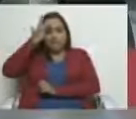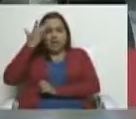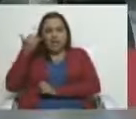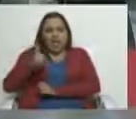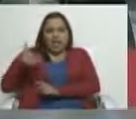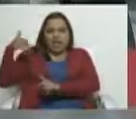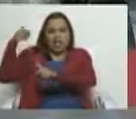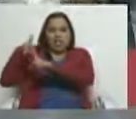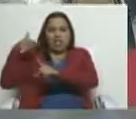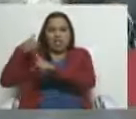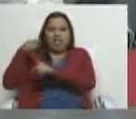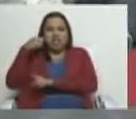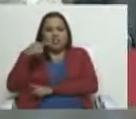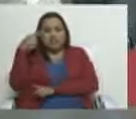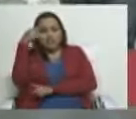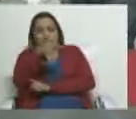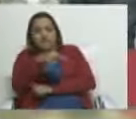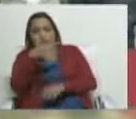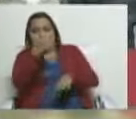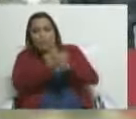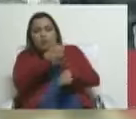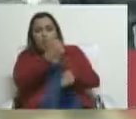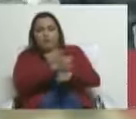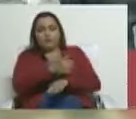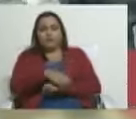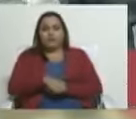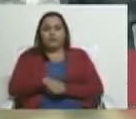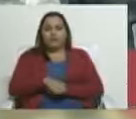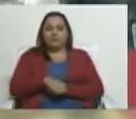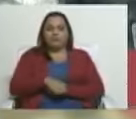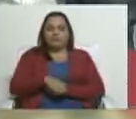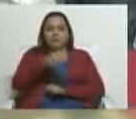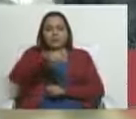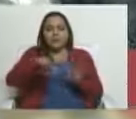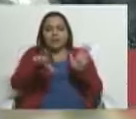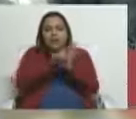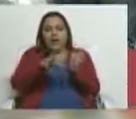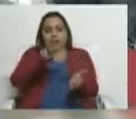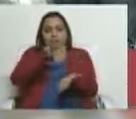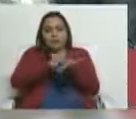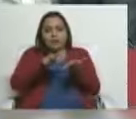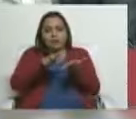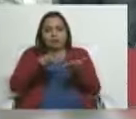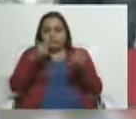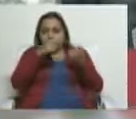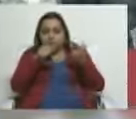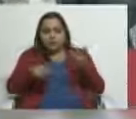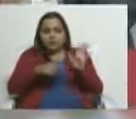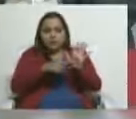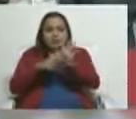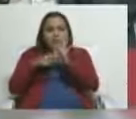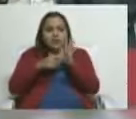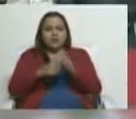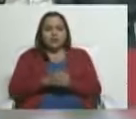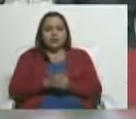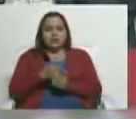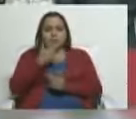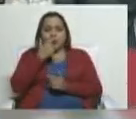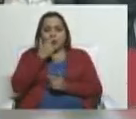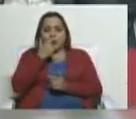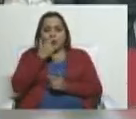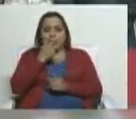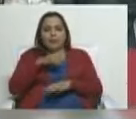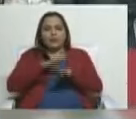y los culpabiliza. Y la ley que aprobamos hoy habla de otras expresiones, porque hoy en día hay un debate